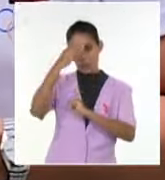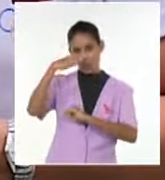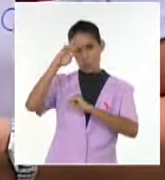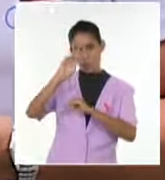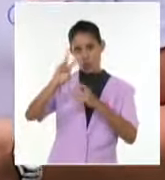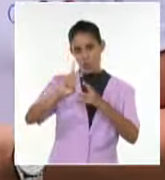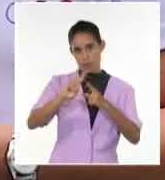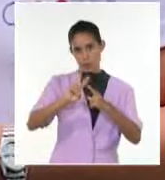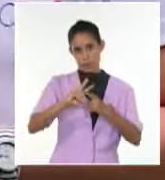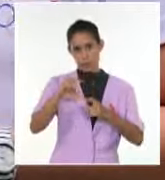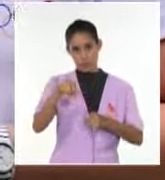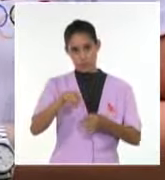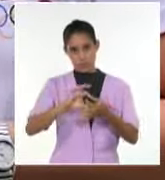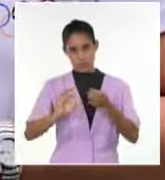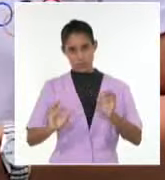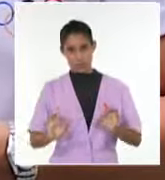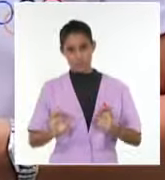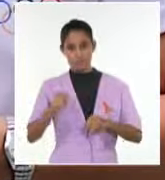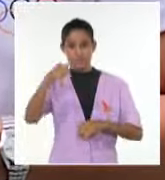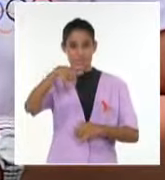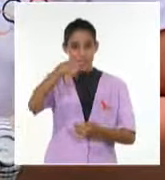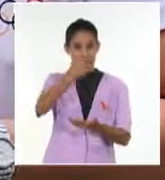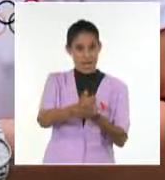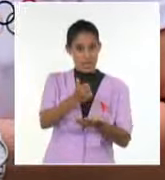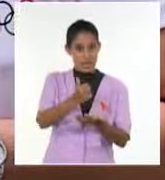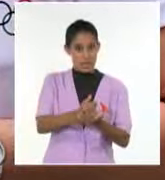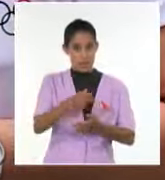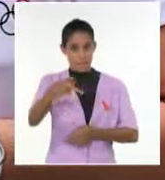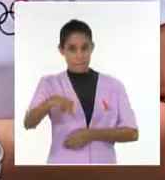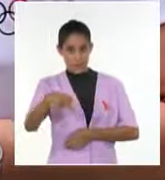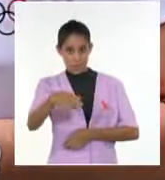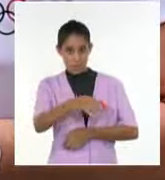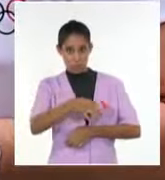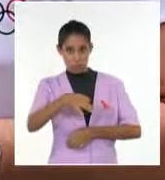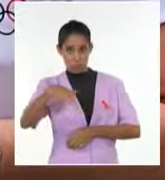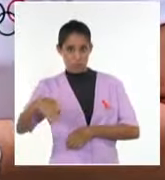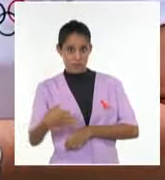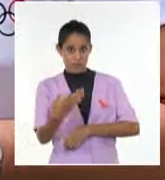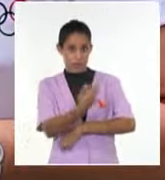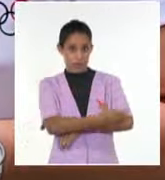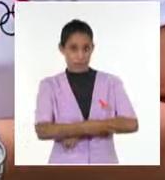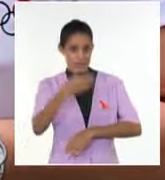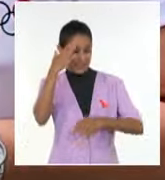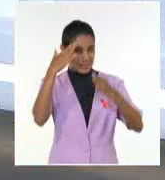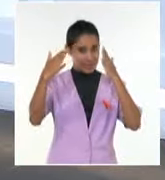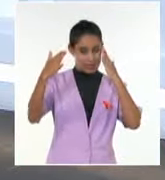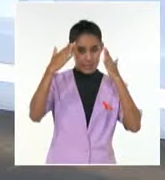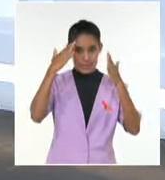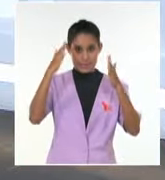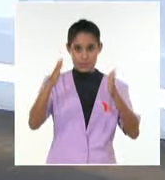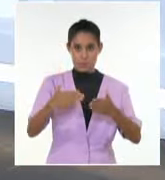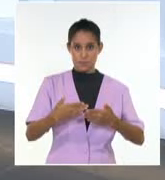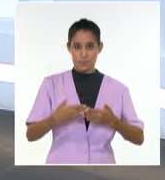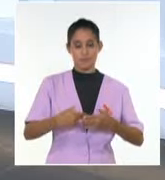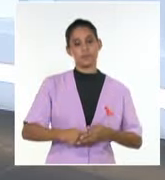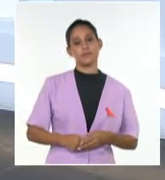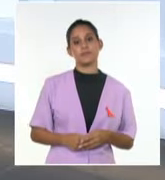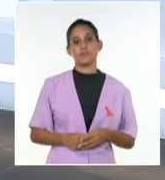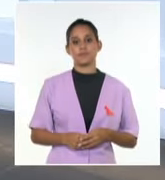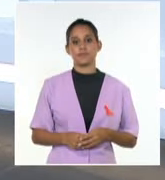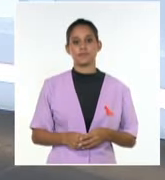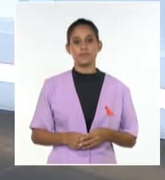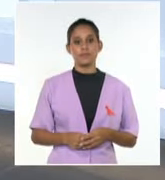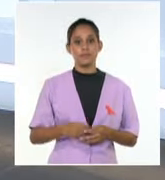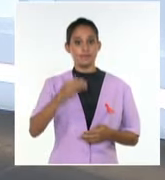París 2024. Pues nada, desde acá, desde París, Francia, nos despedimos. Muchísimas gracias. Adelante con la emisión. Bien, gracias